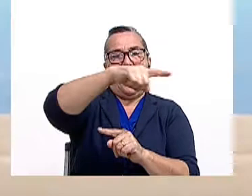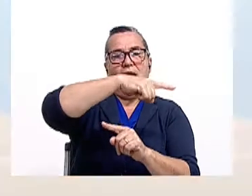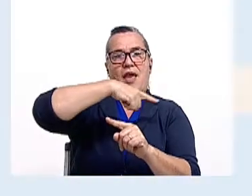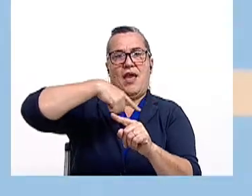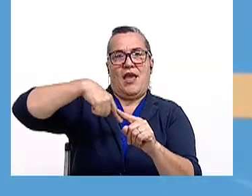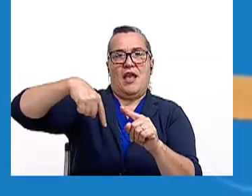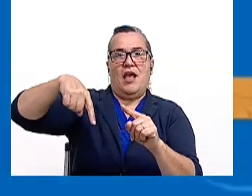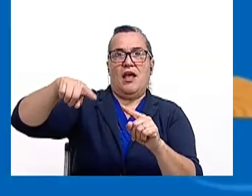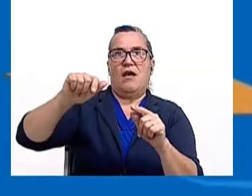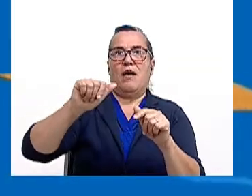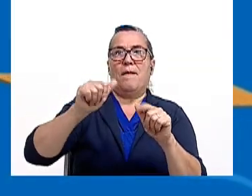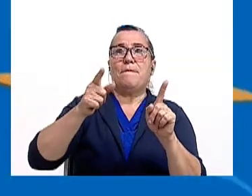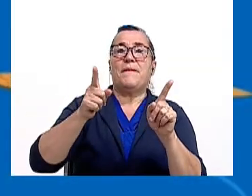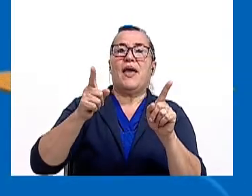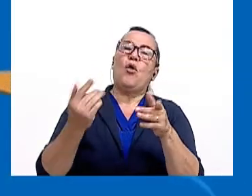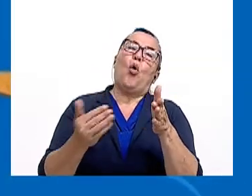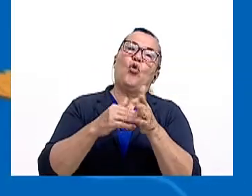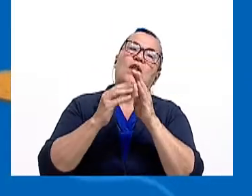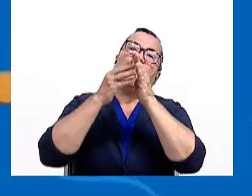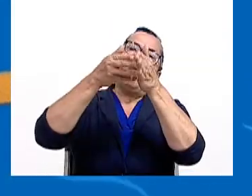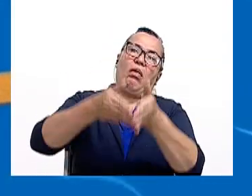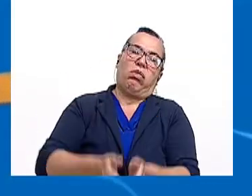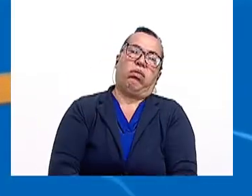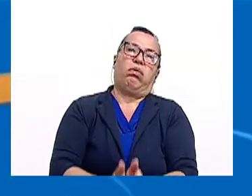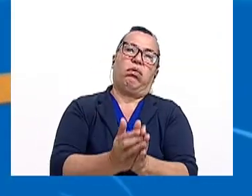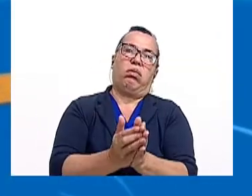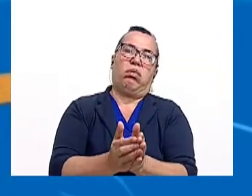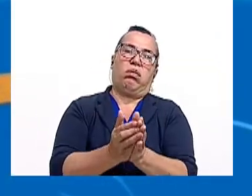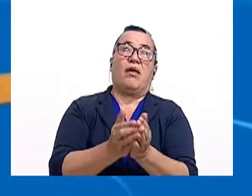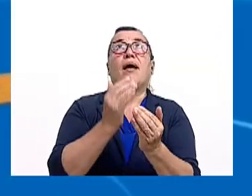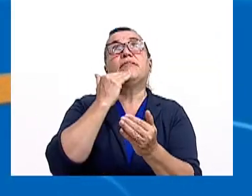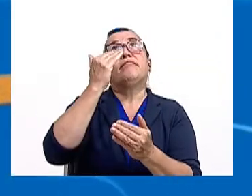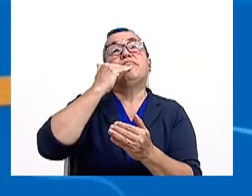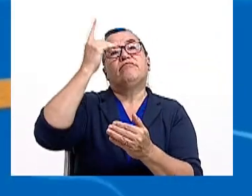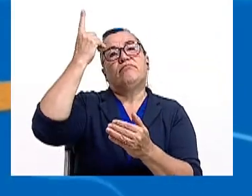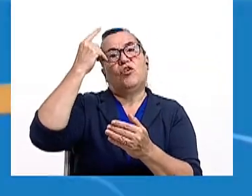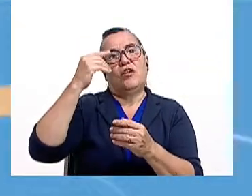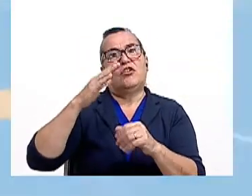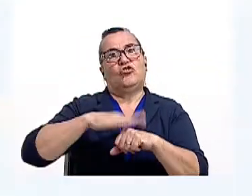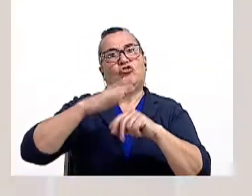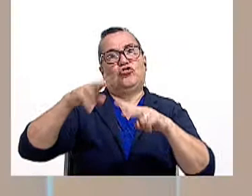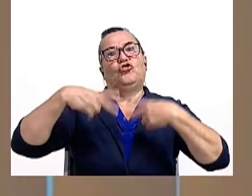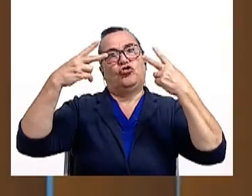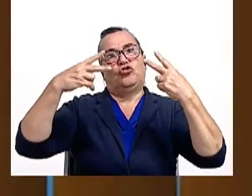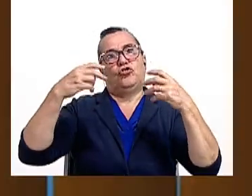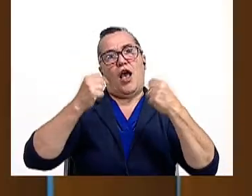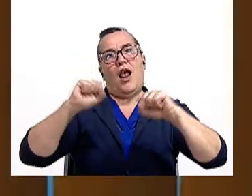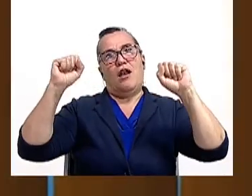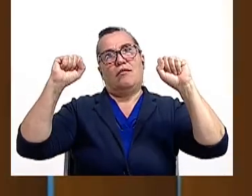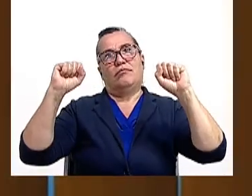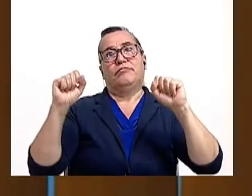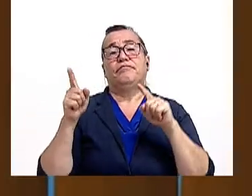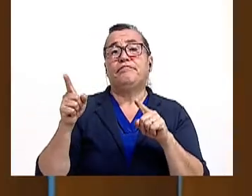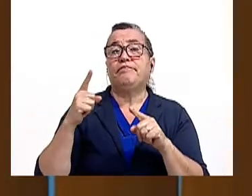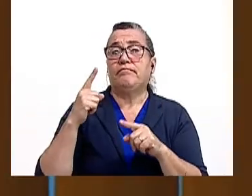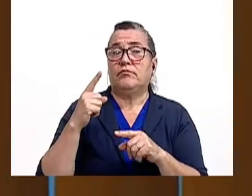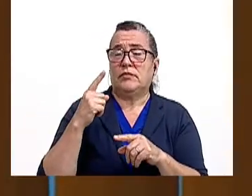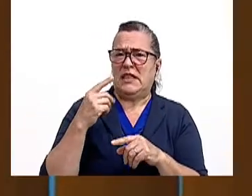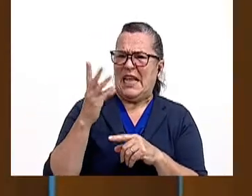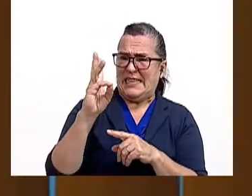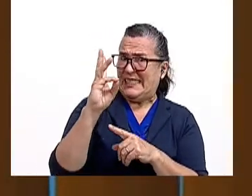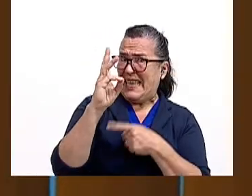pero naufraga otra vez y agradece a Dios por haberse salvado de él. Pero cuando